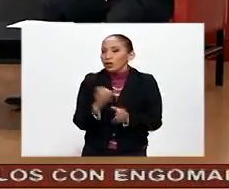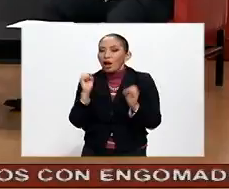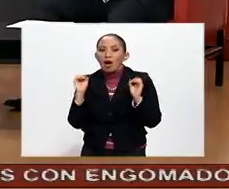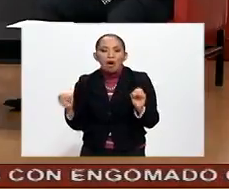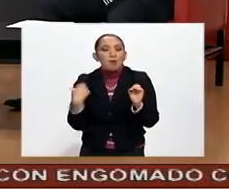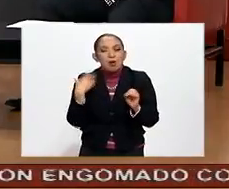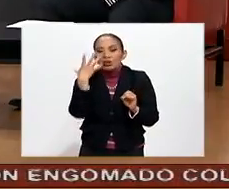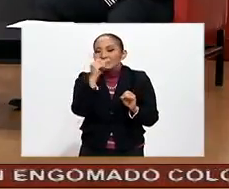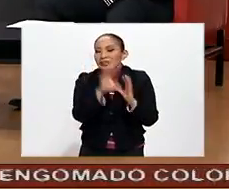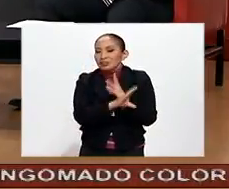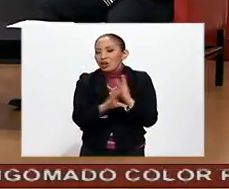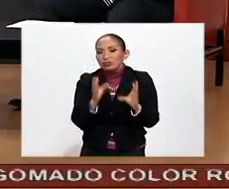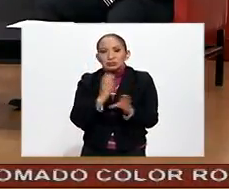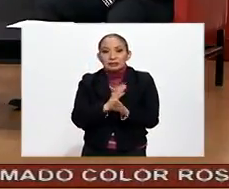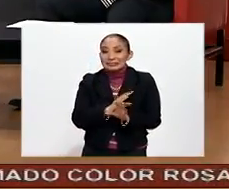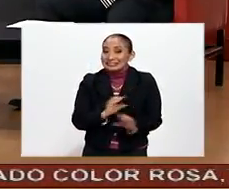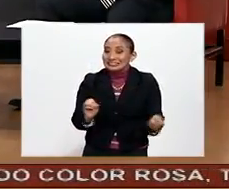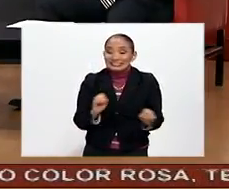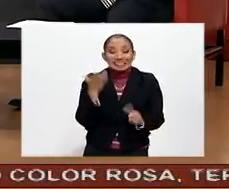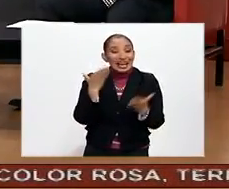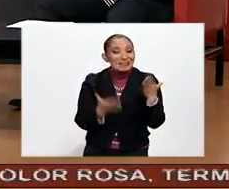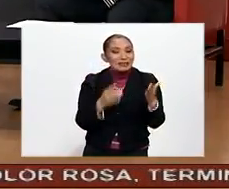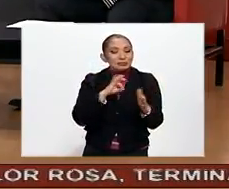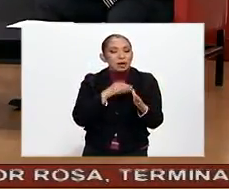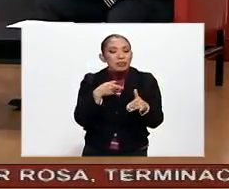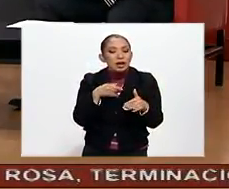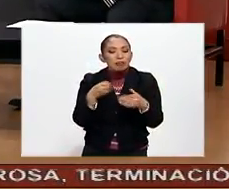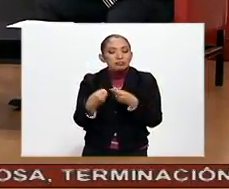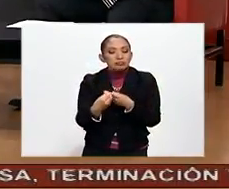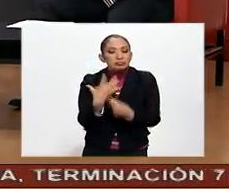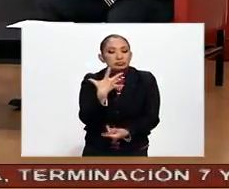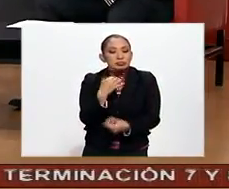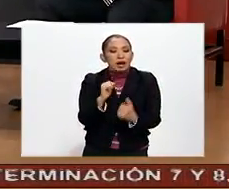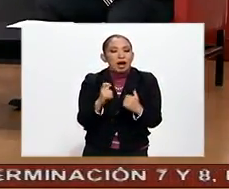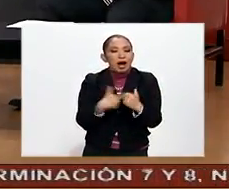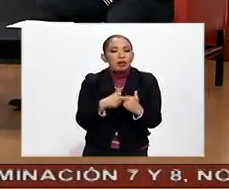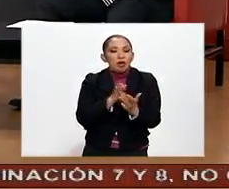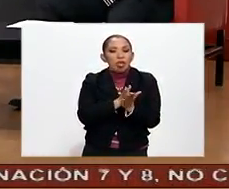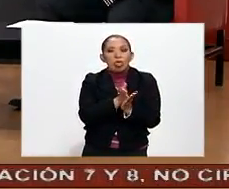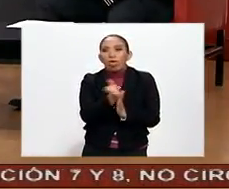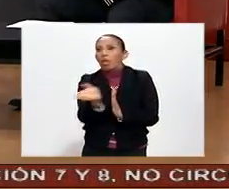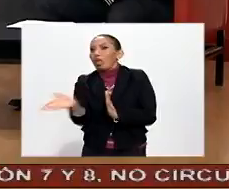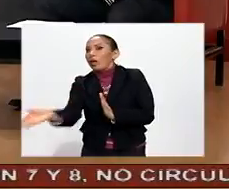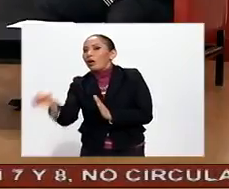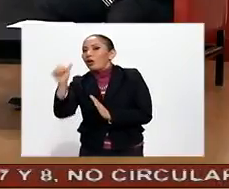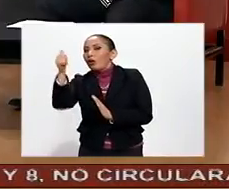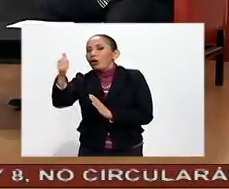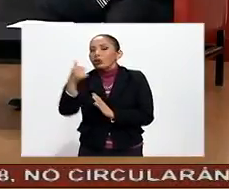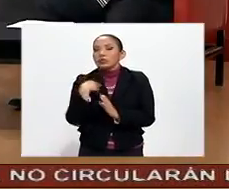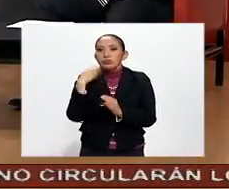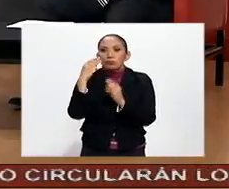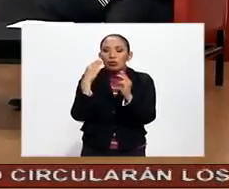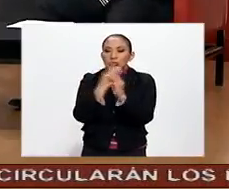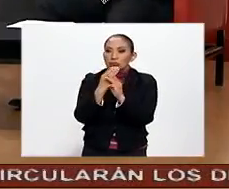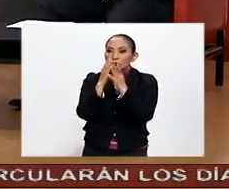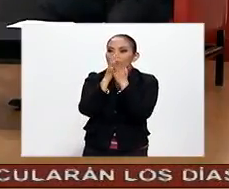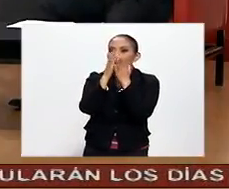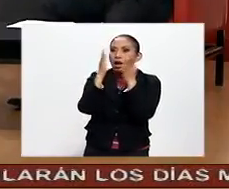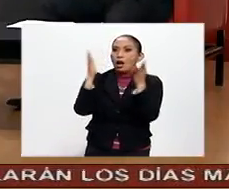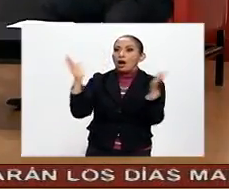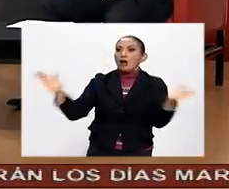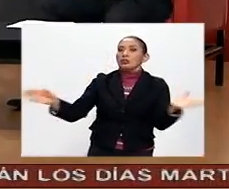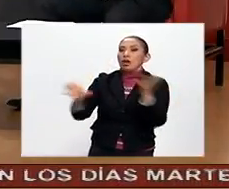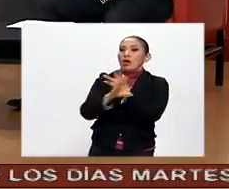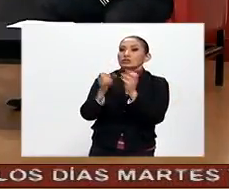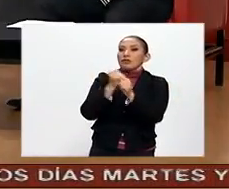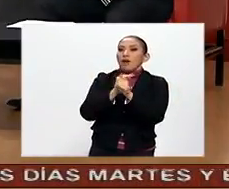muy atractivas que todos podemos hacer. De repente se puede filtrar y de repente se puede desviar en las búsquedas a un mundo infinito y de